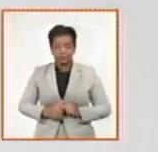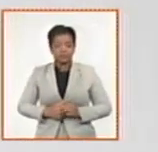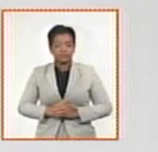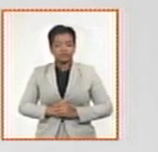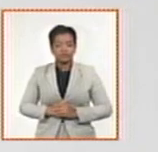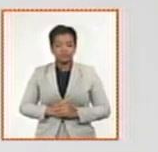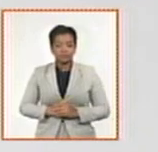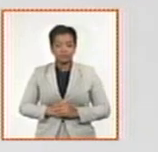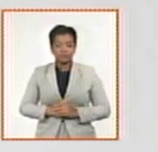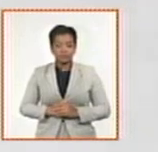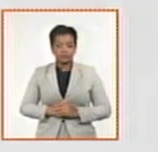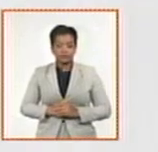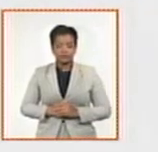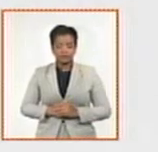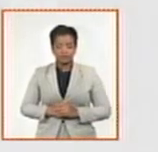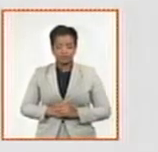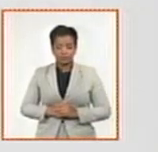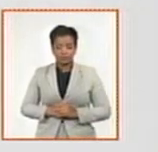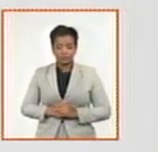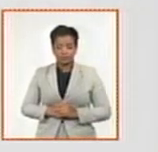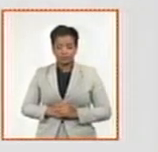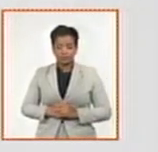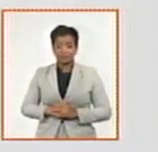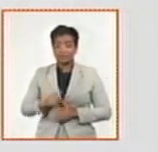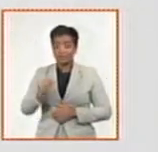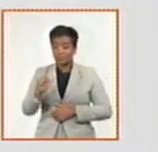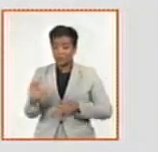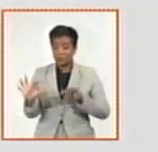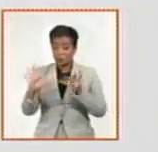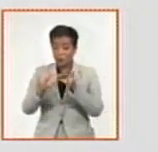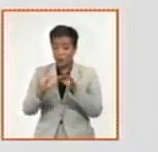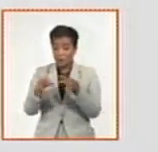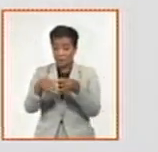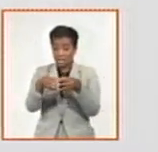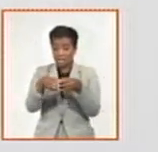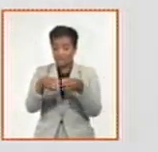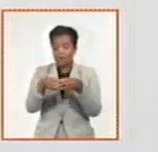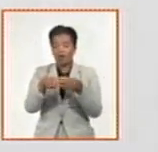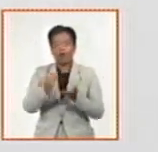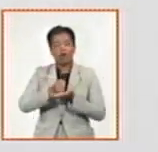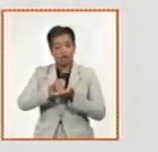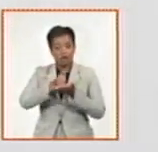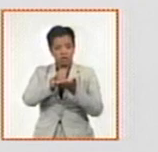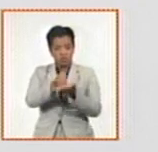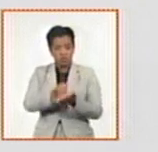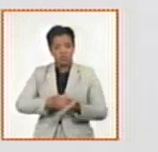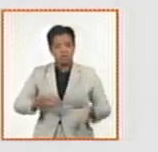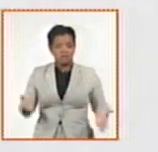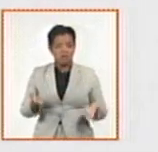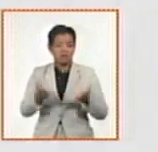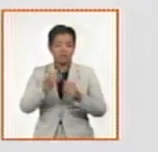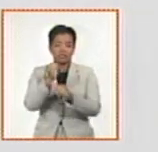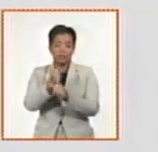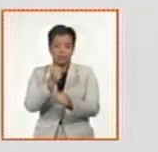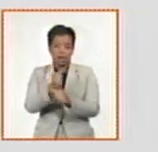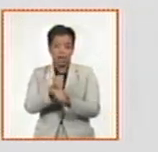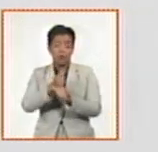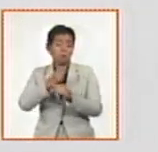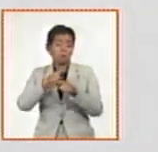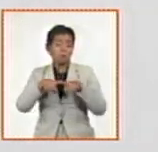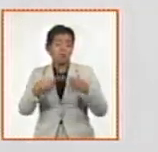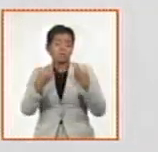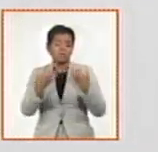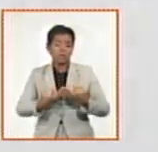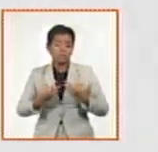sido idóneo para promover estas prácticas agroecológicas, porque la cooperativa hace una asamblea general